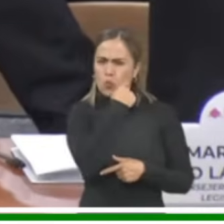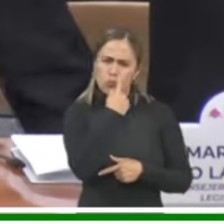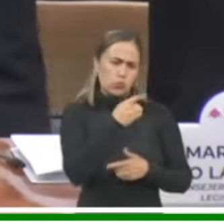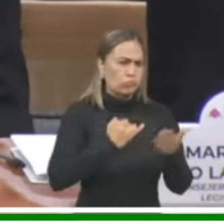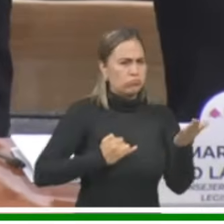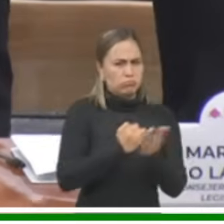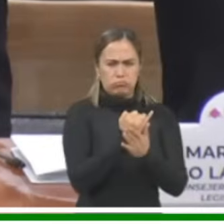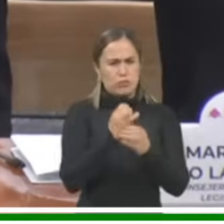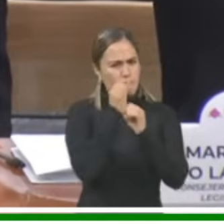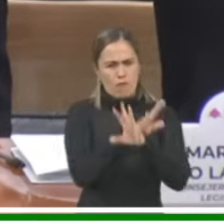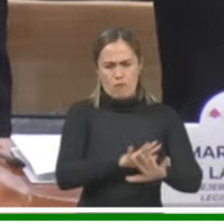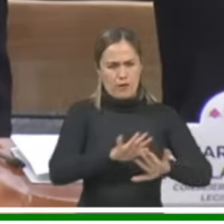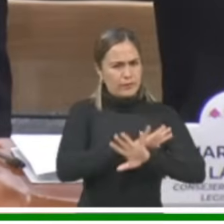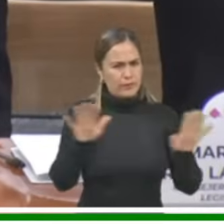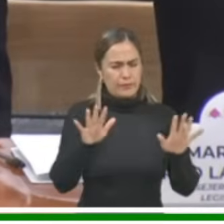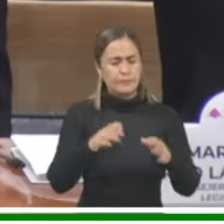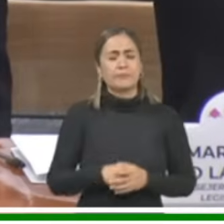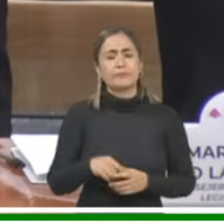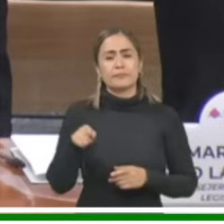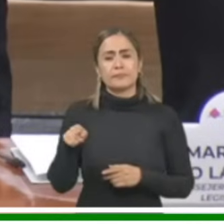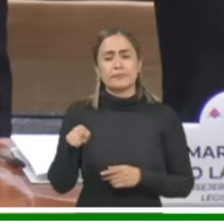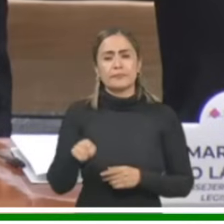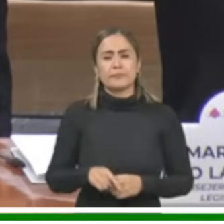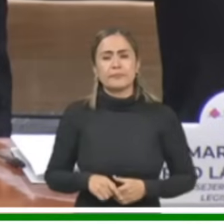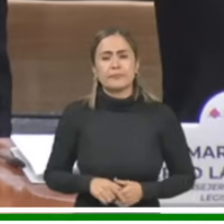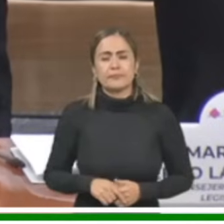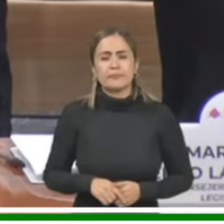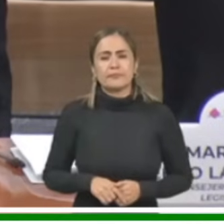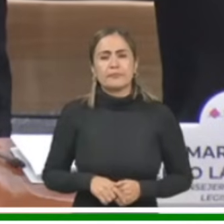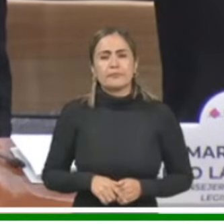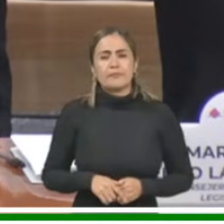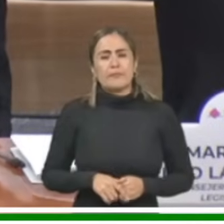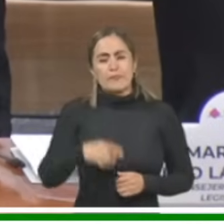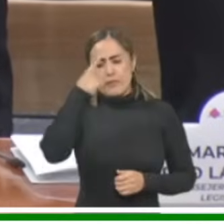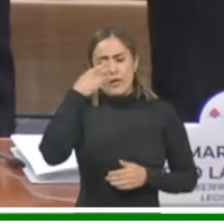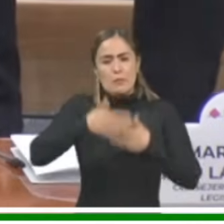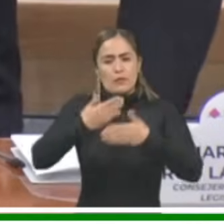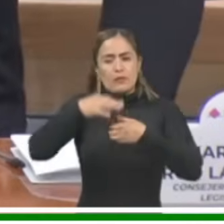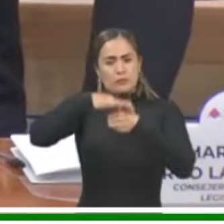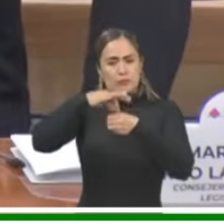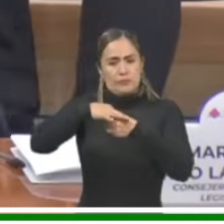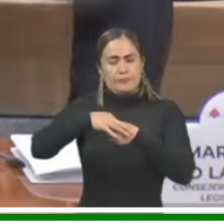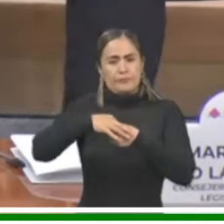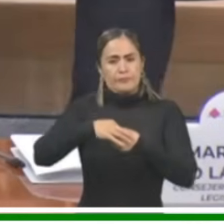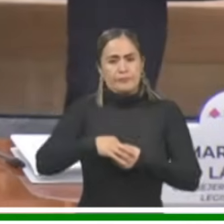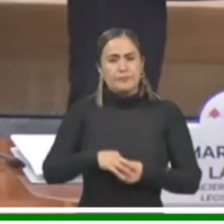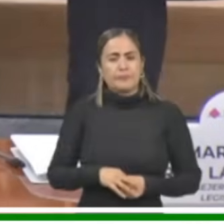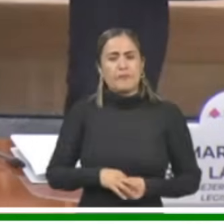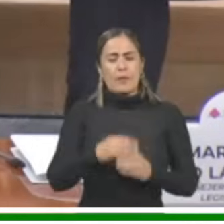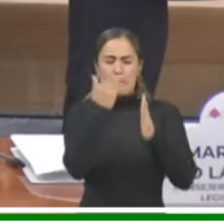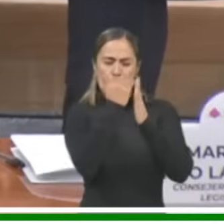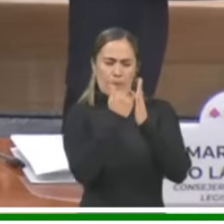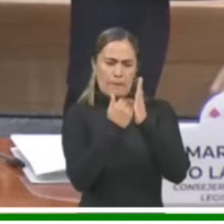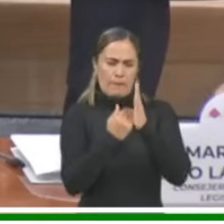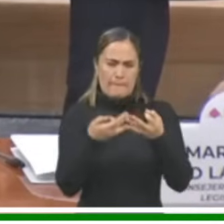diferentes actores y el papel que estos juegan en la salvaguarda de los procesos electorales. Uno de los estándares de